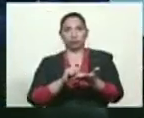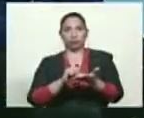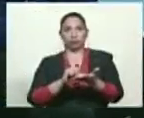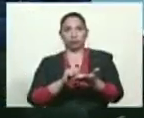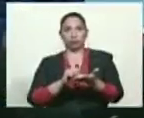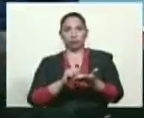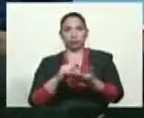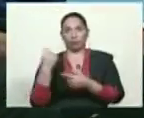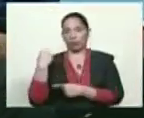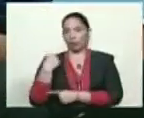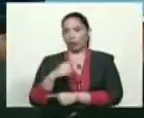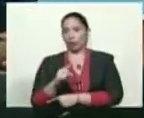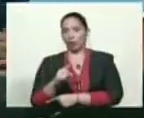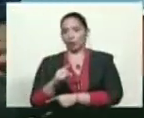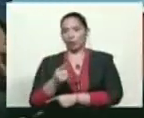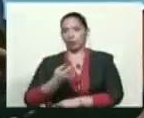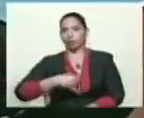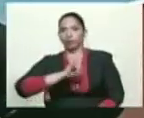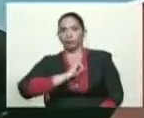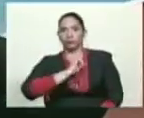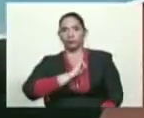tienen su identidad